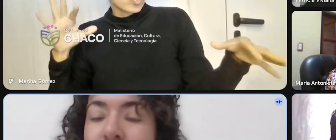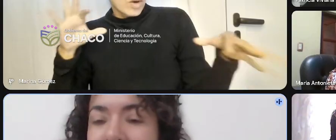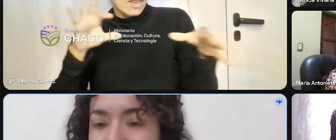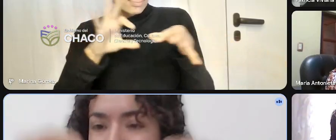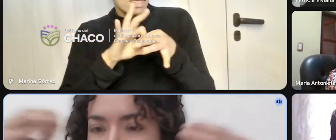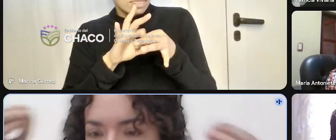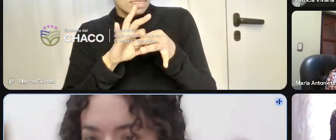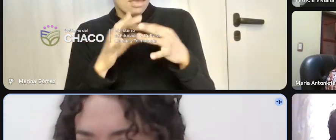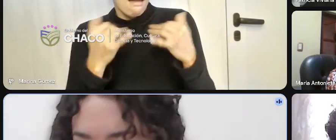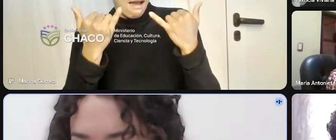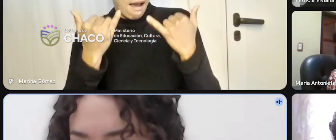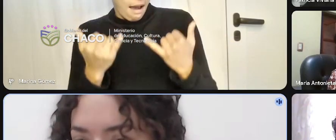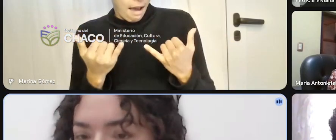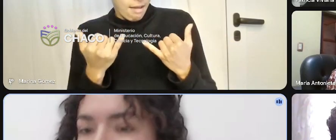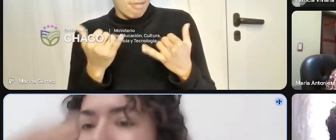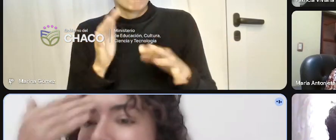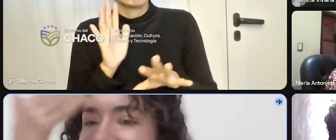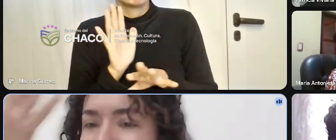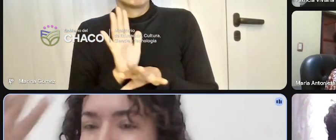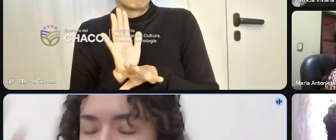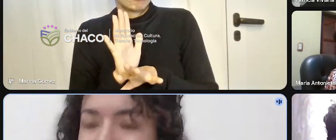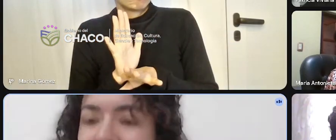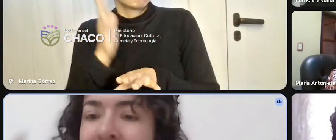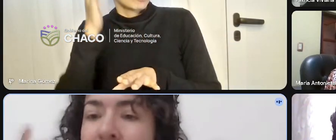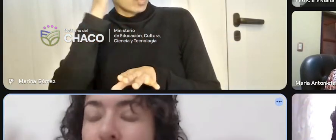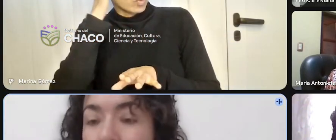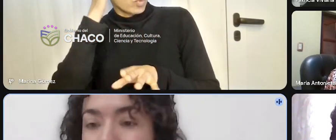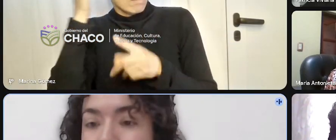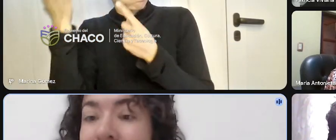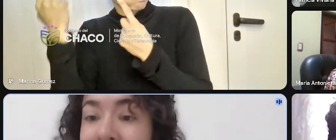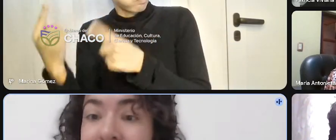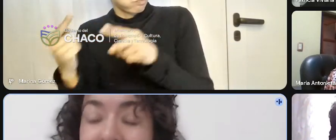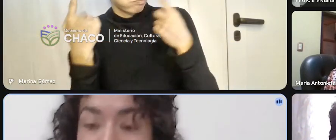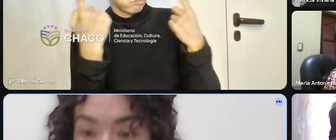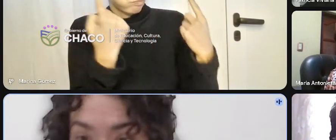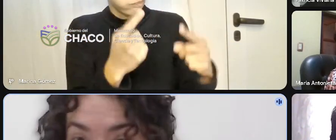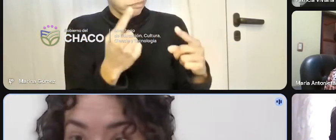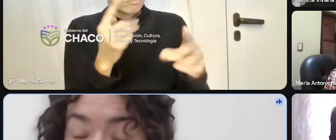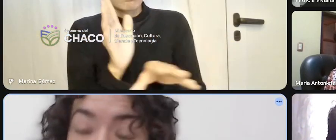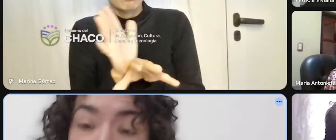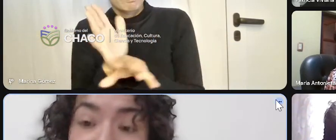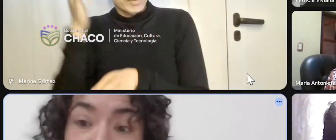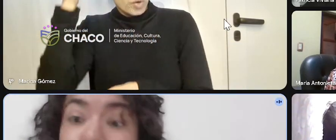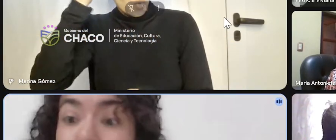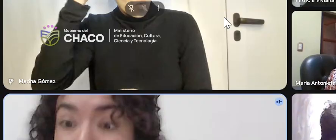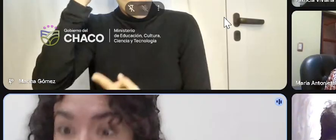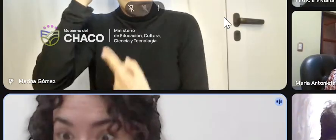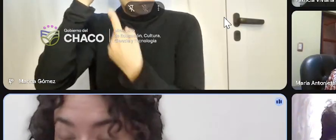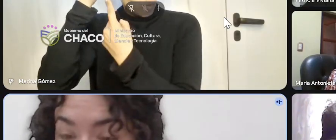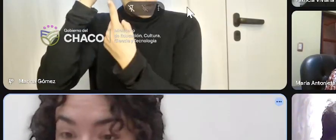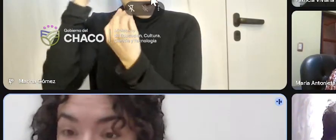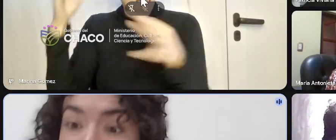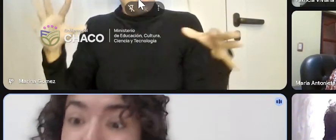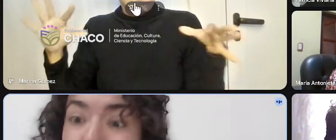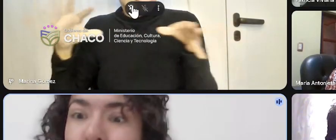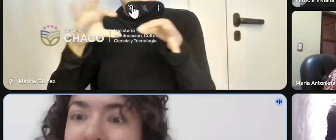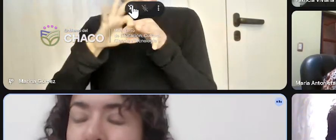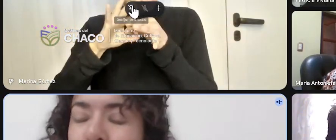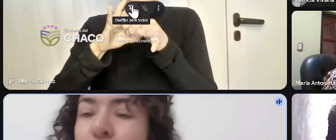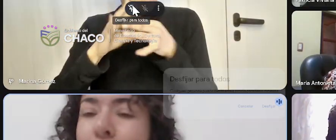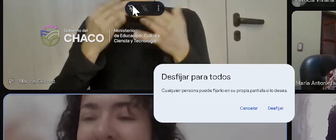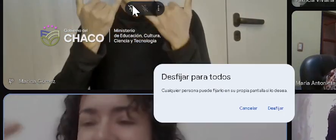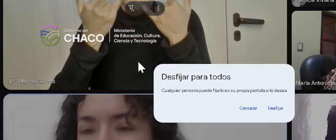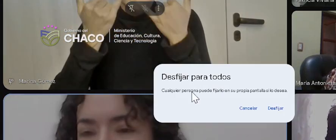en esta concepción de la interculturalidad, de pretender que las culturas interaccionen, esto ocurre. Y con